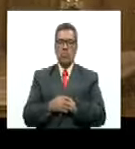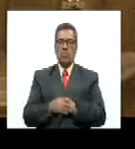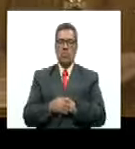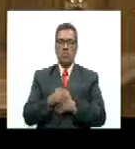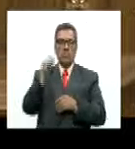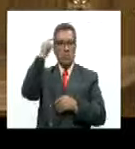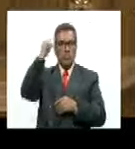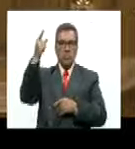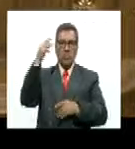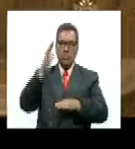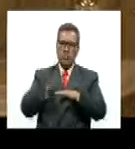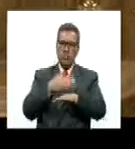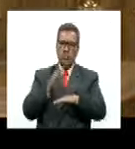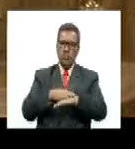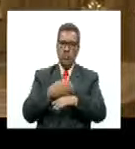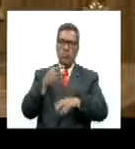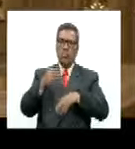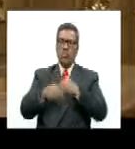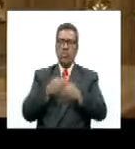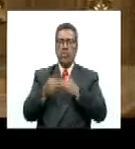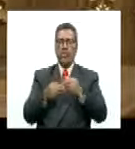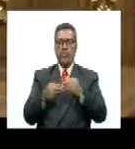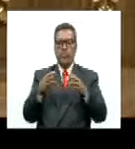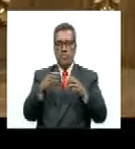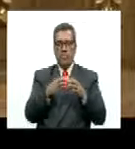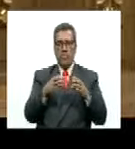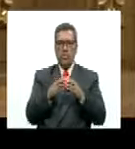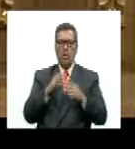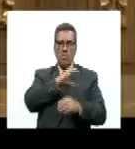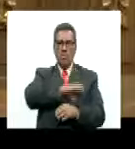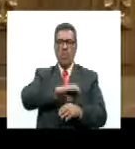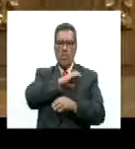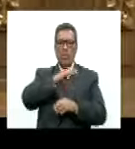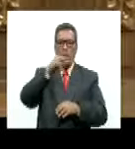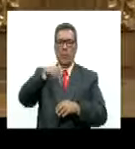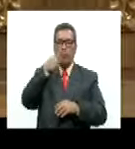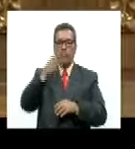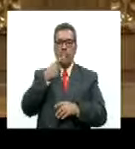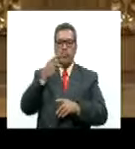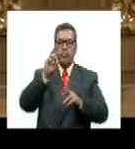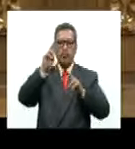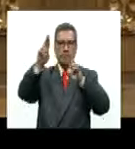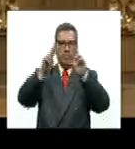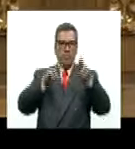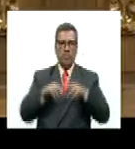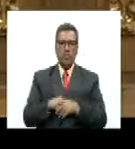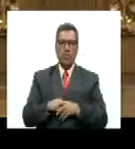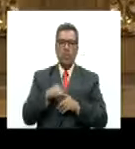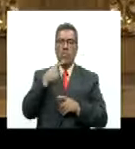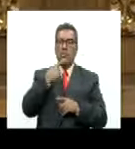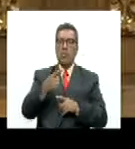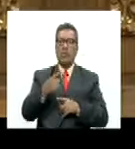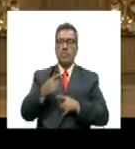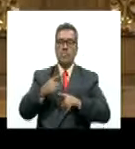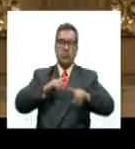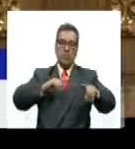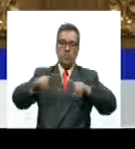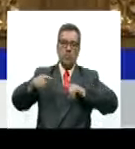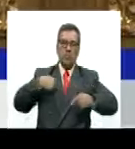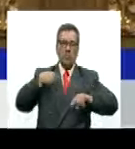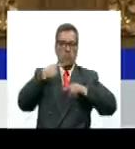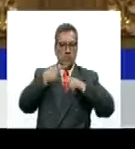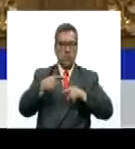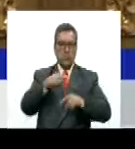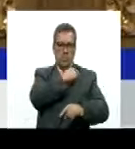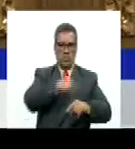el día jueves hicimos la reunión de la Comisión de Política Exterior siguiendo las instrucciones precisas